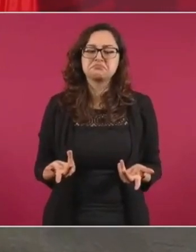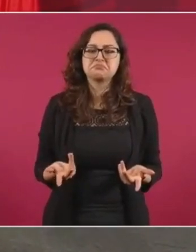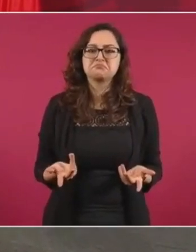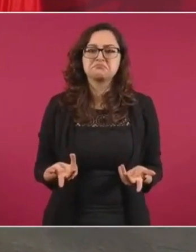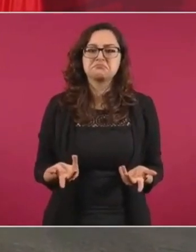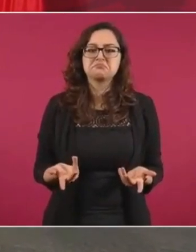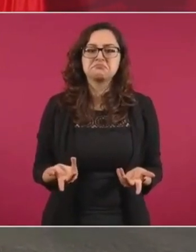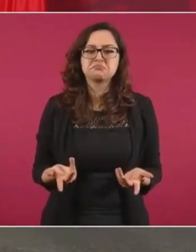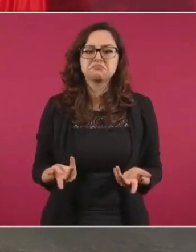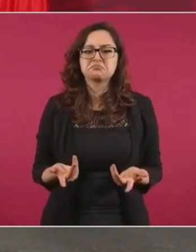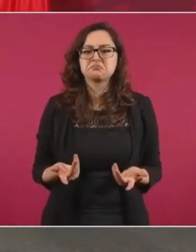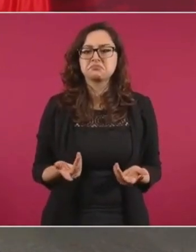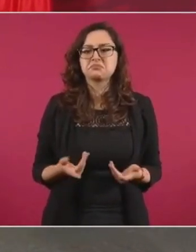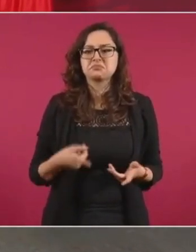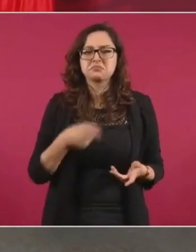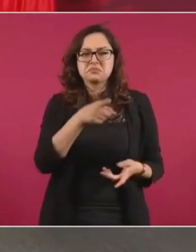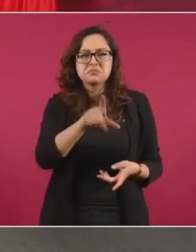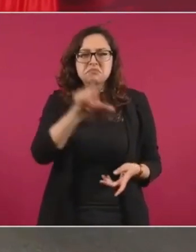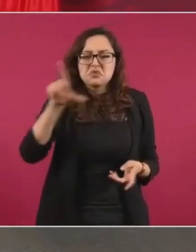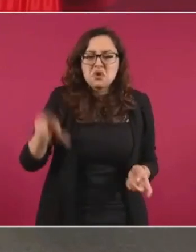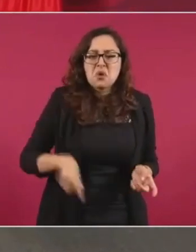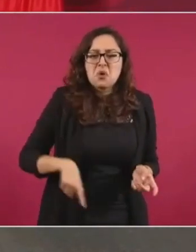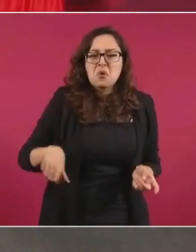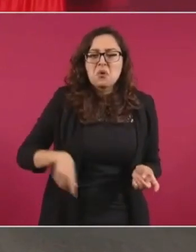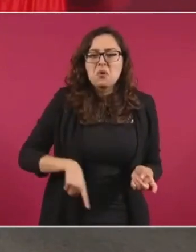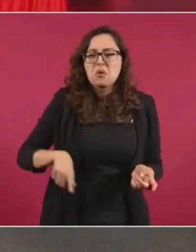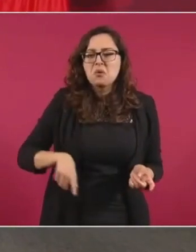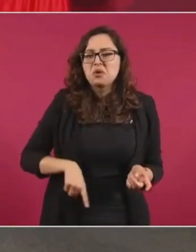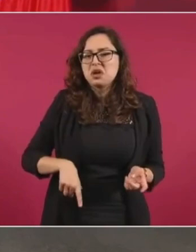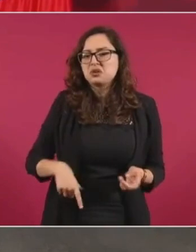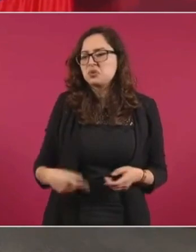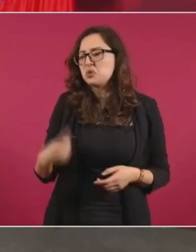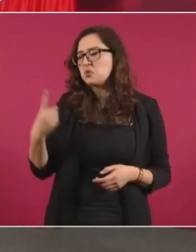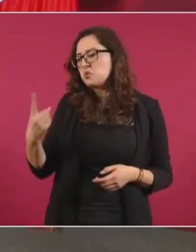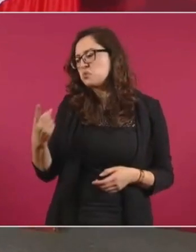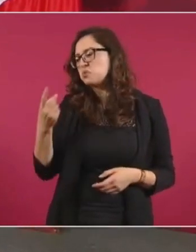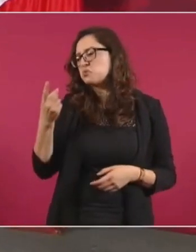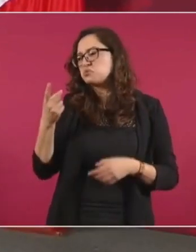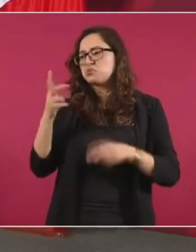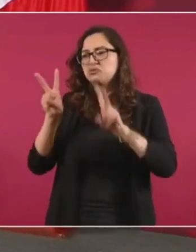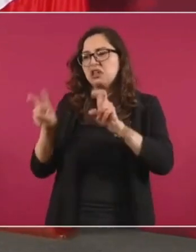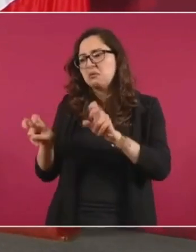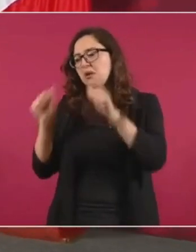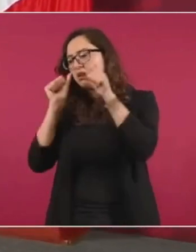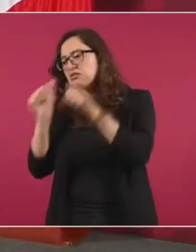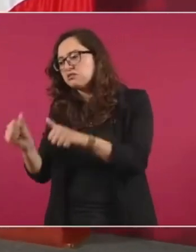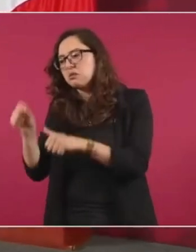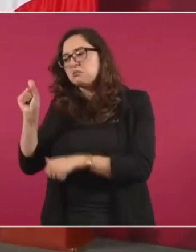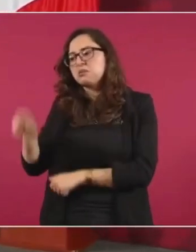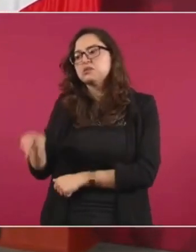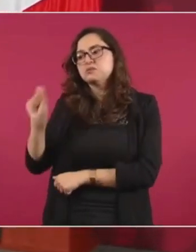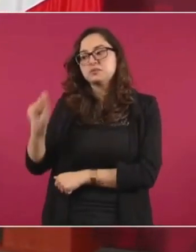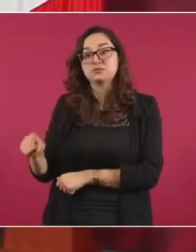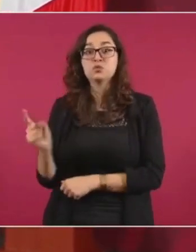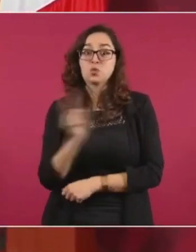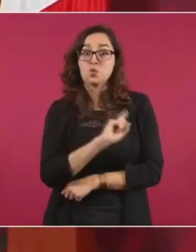un asunto, o dos, o tres, o 10, o 20, no, son varios, estamos en